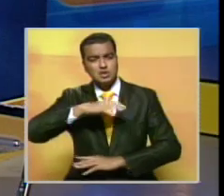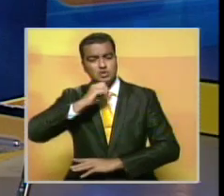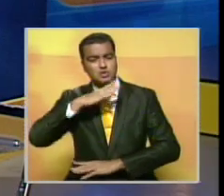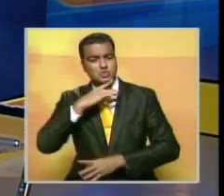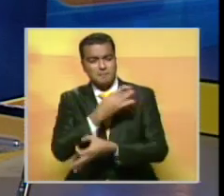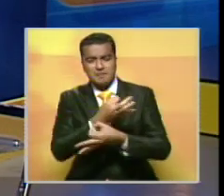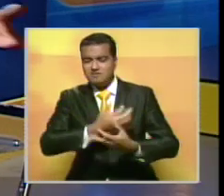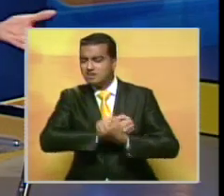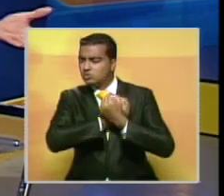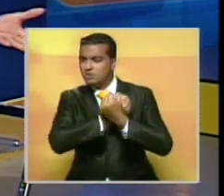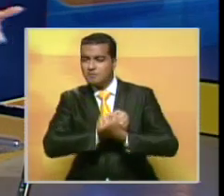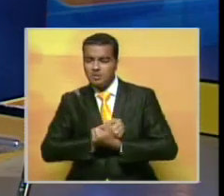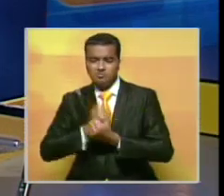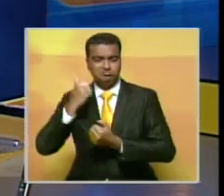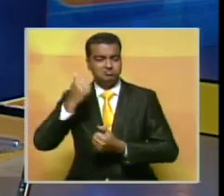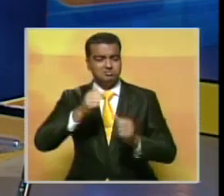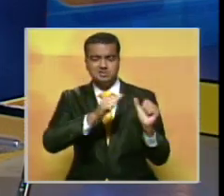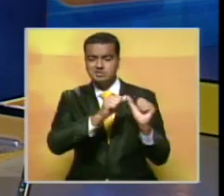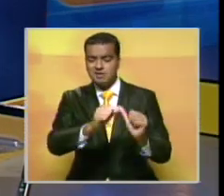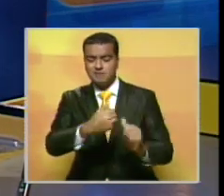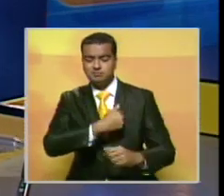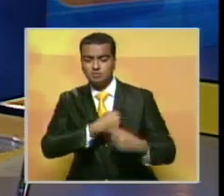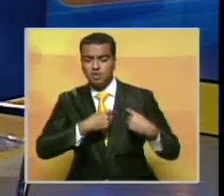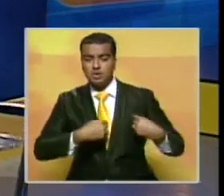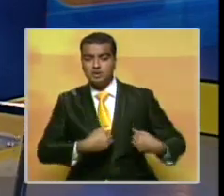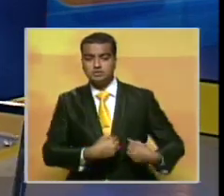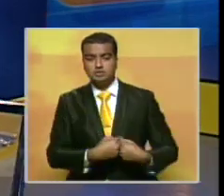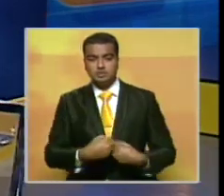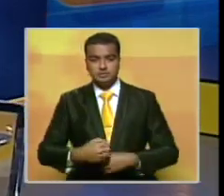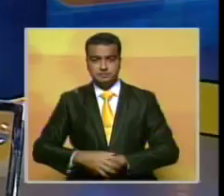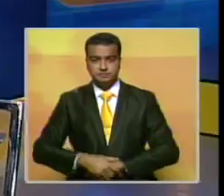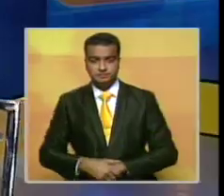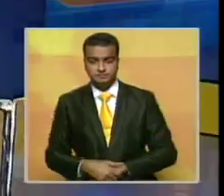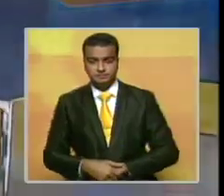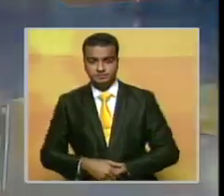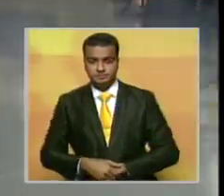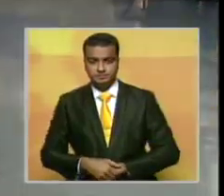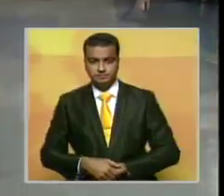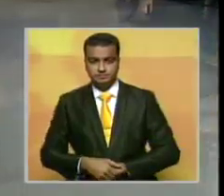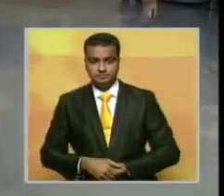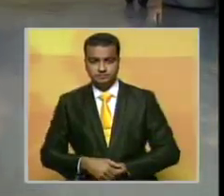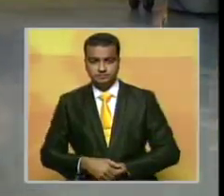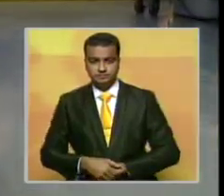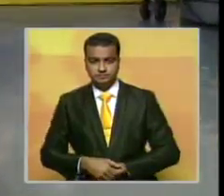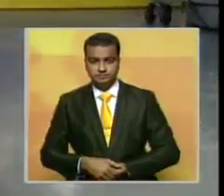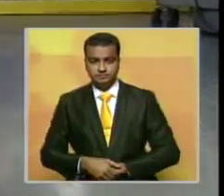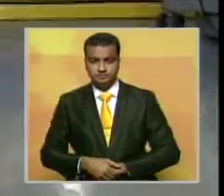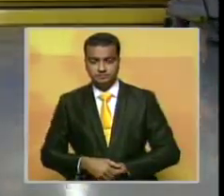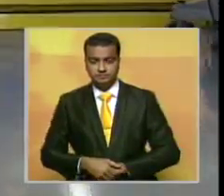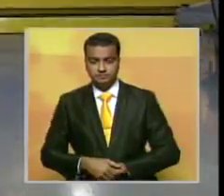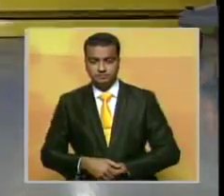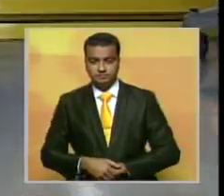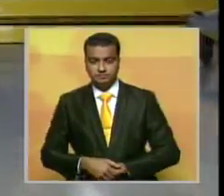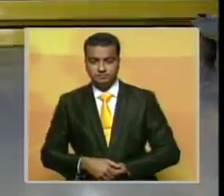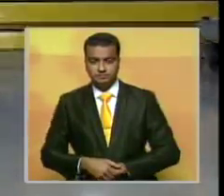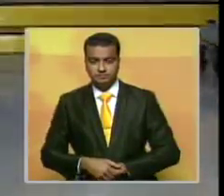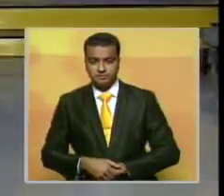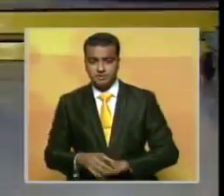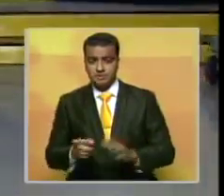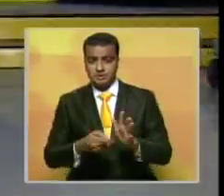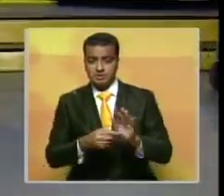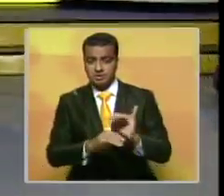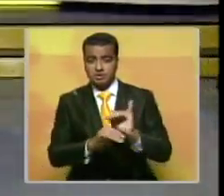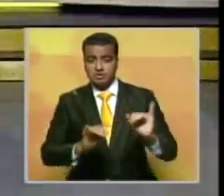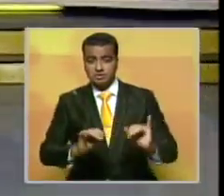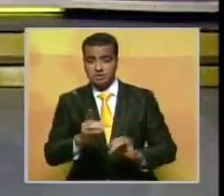inigualable carisma perdurarán en nuestros corazones. Paz a su alma. Chicos, de esta manera tenemos que